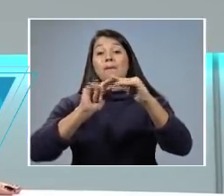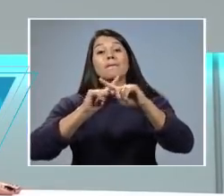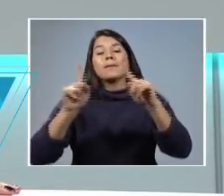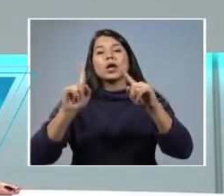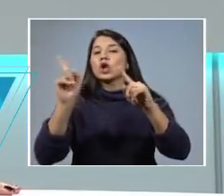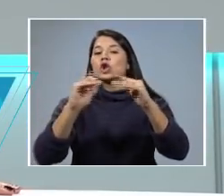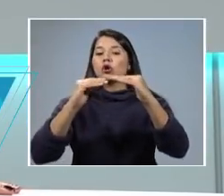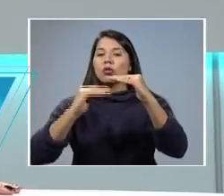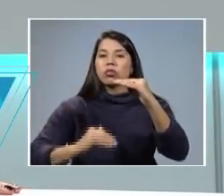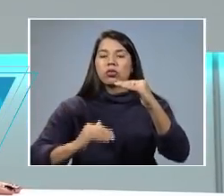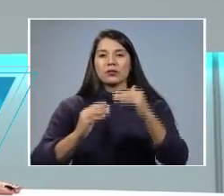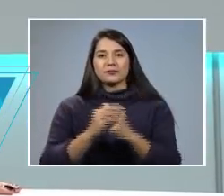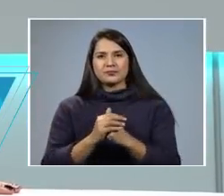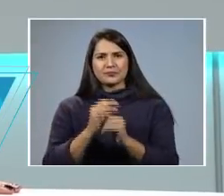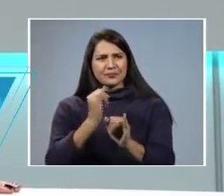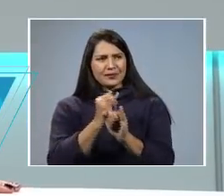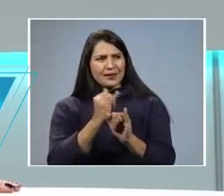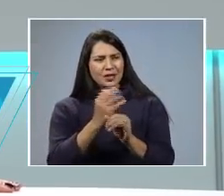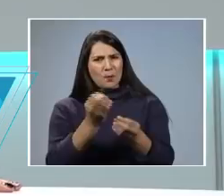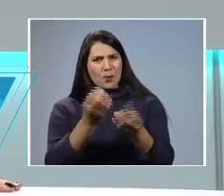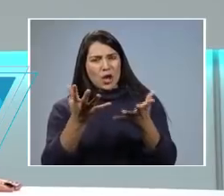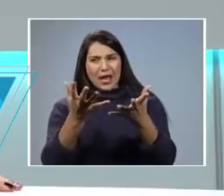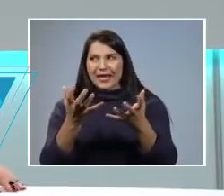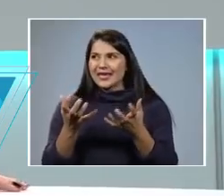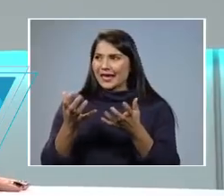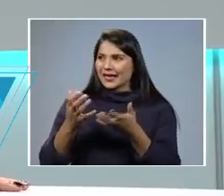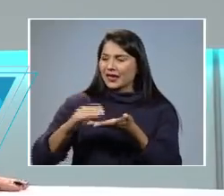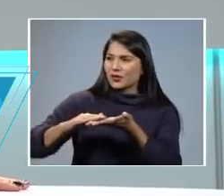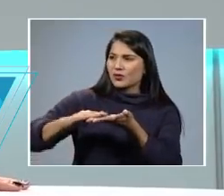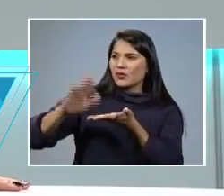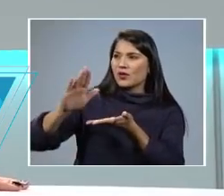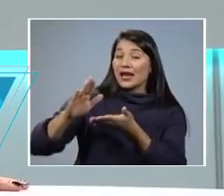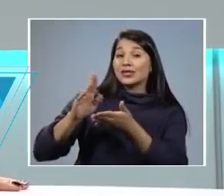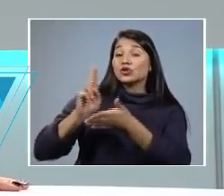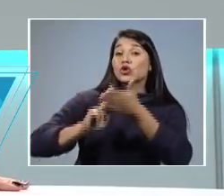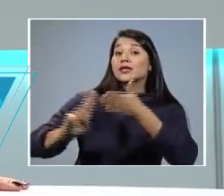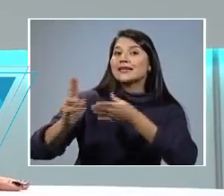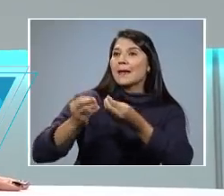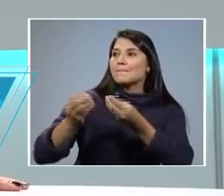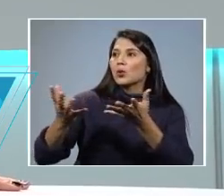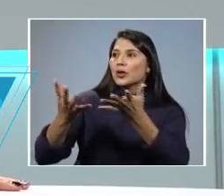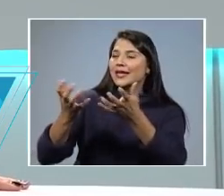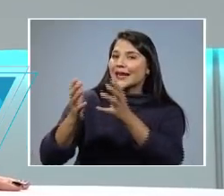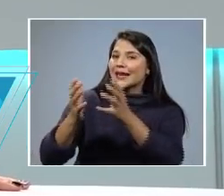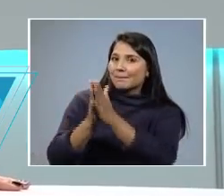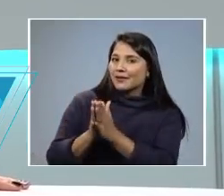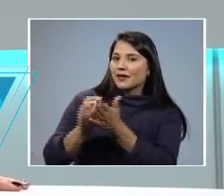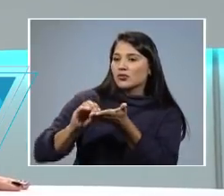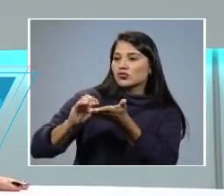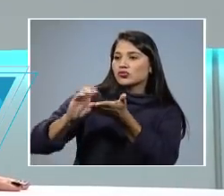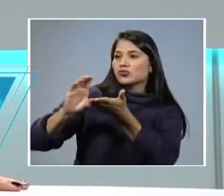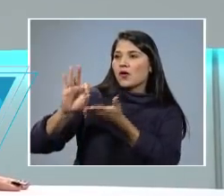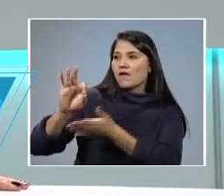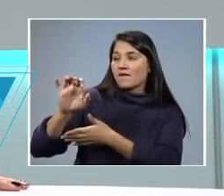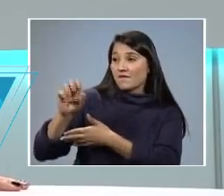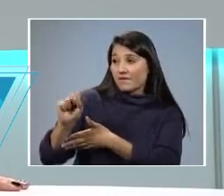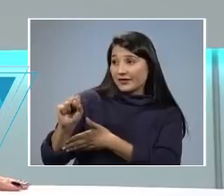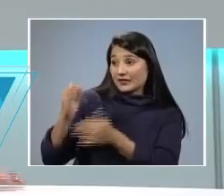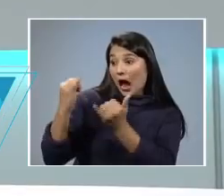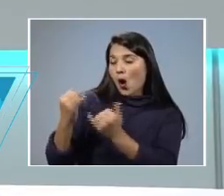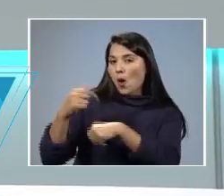ya van a empezar a presionar más bien para que les aumenten el FES también. O sea, cuando estamos en momento de contener, ahí como usted